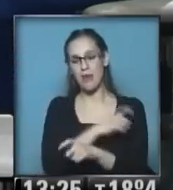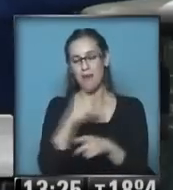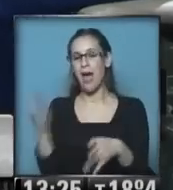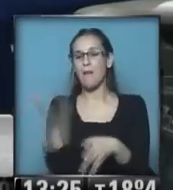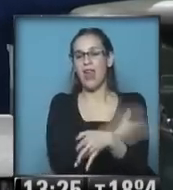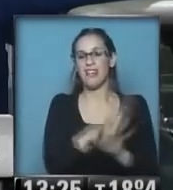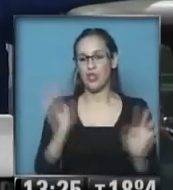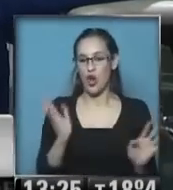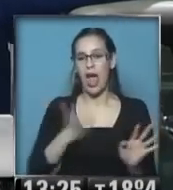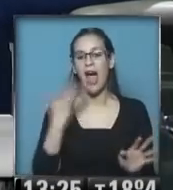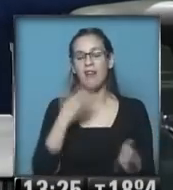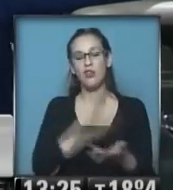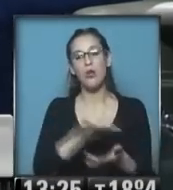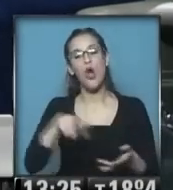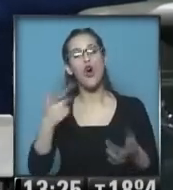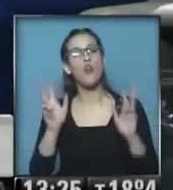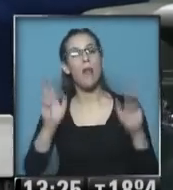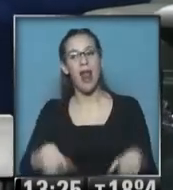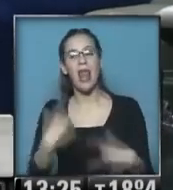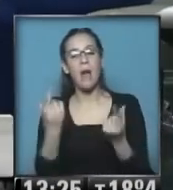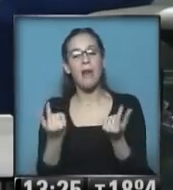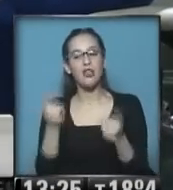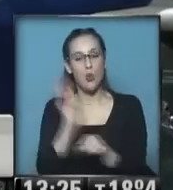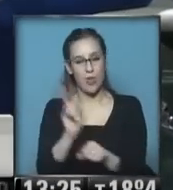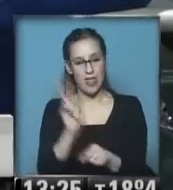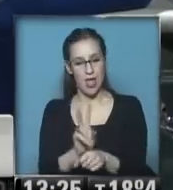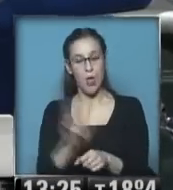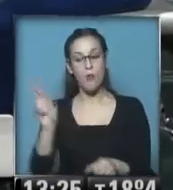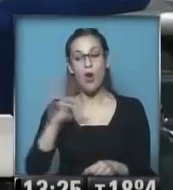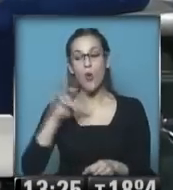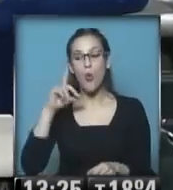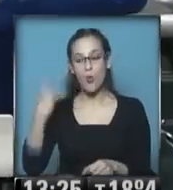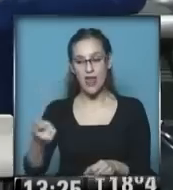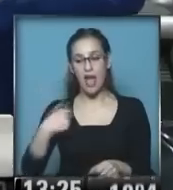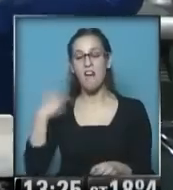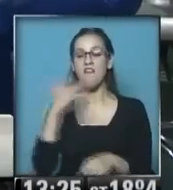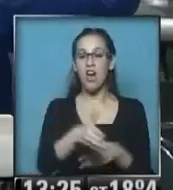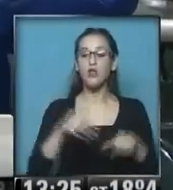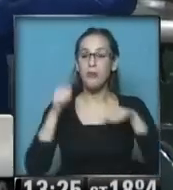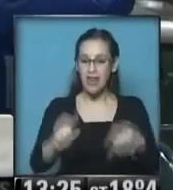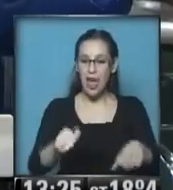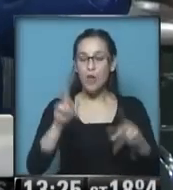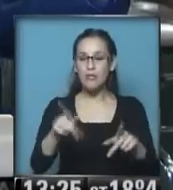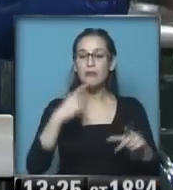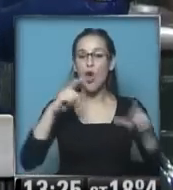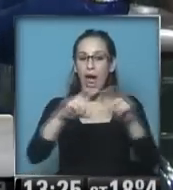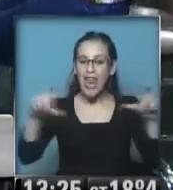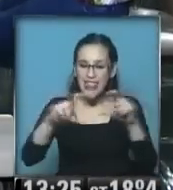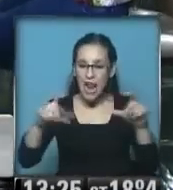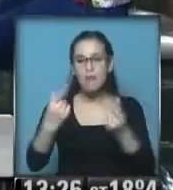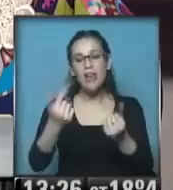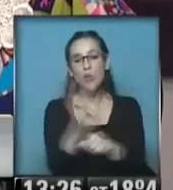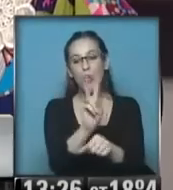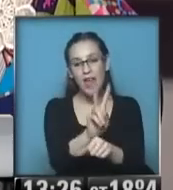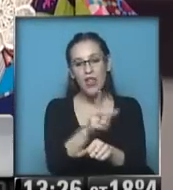precios cuidados porque es una de las consultas de Julia de Palermo se acercó un supermercado y encontró que bajo el cartelito de precios cuidados había